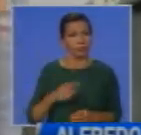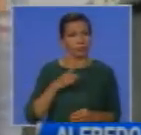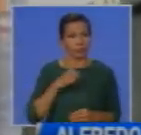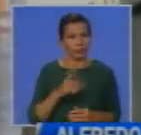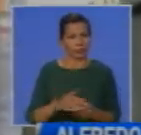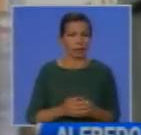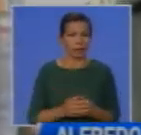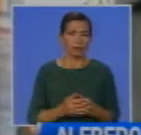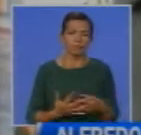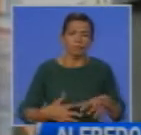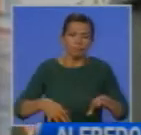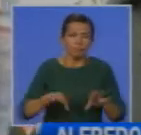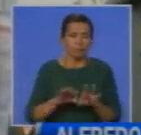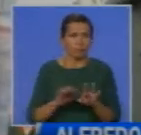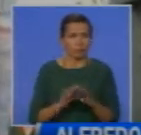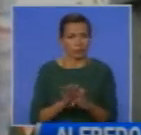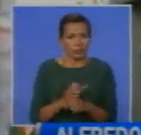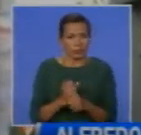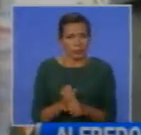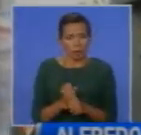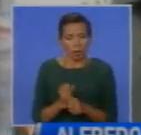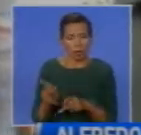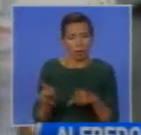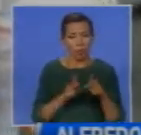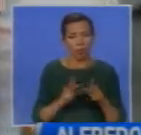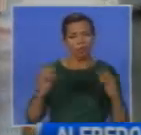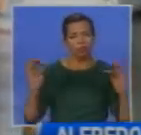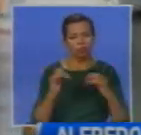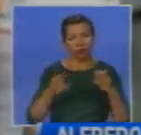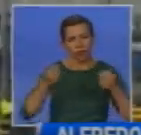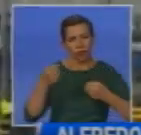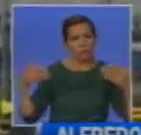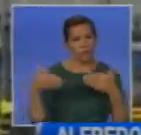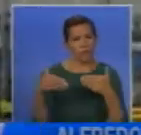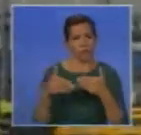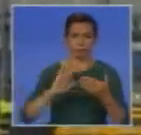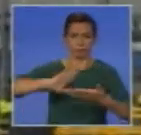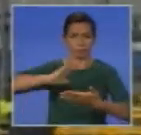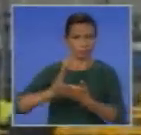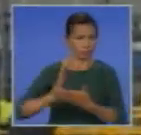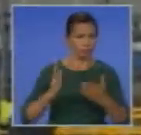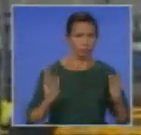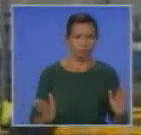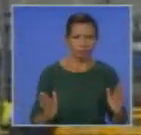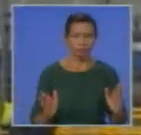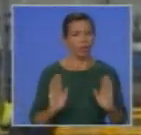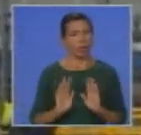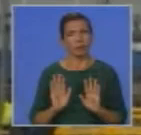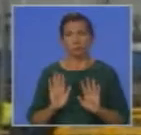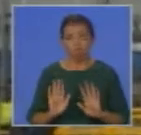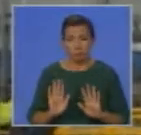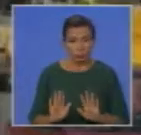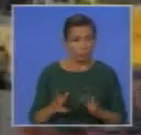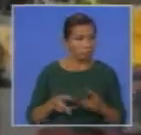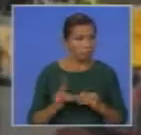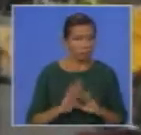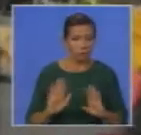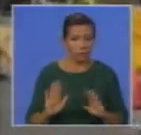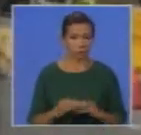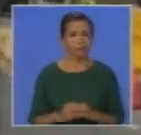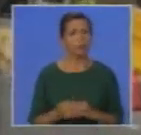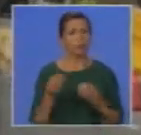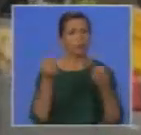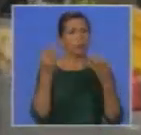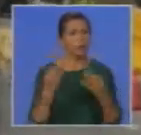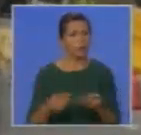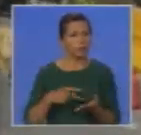exigen el cierre del puente internacional durante el evento. La obra les cuesta a los dos estados 5.5 millones de dólares